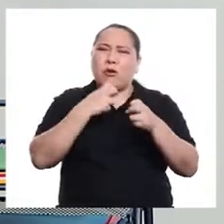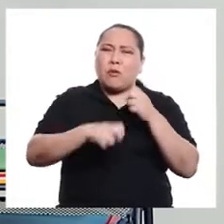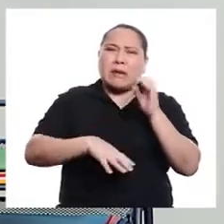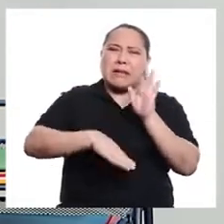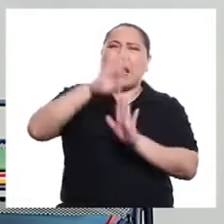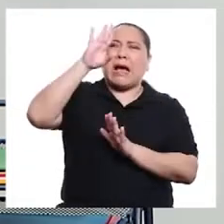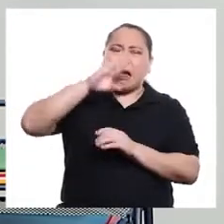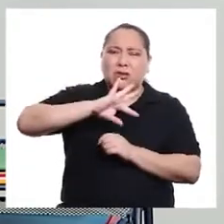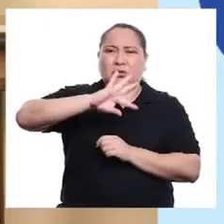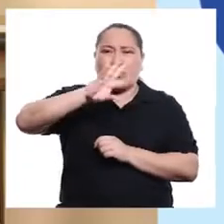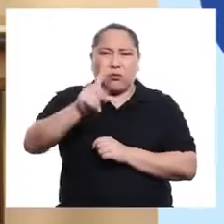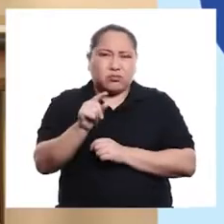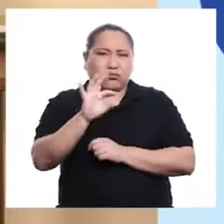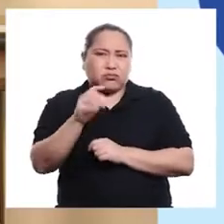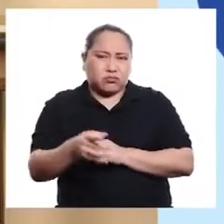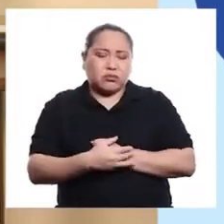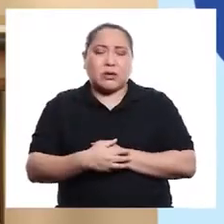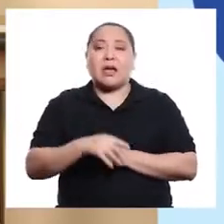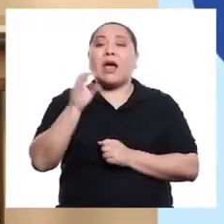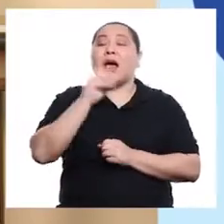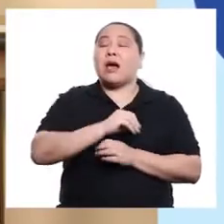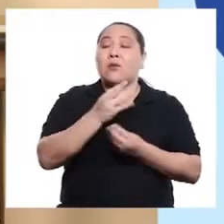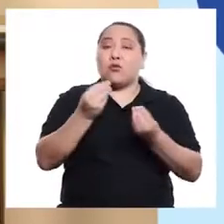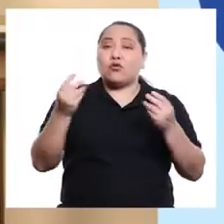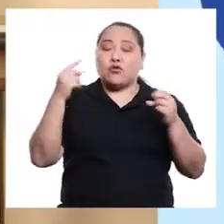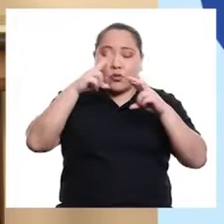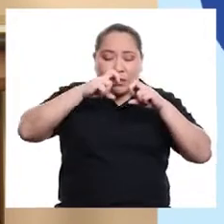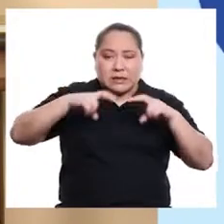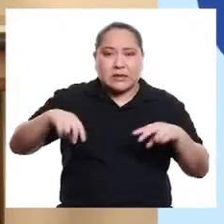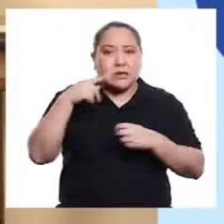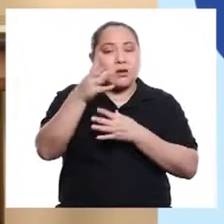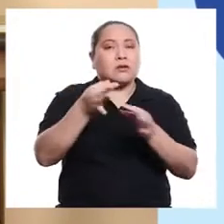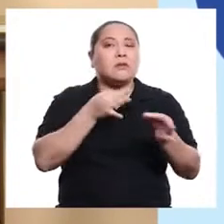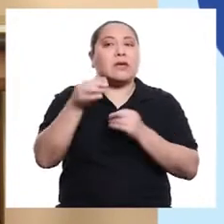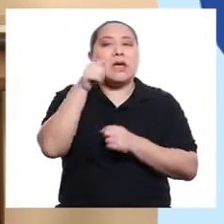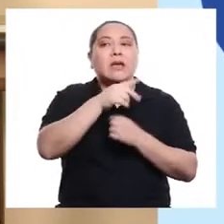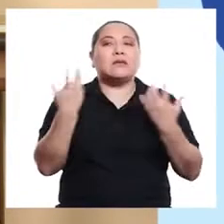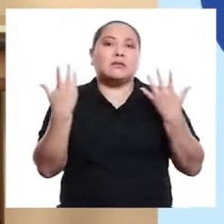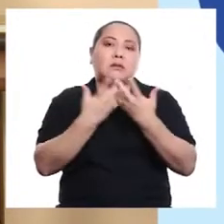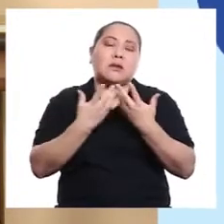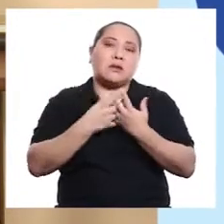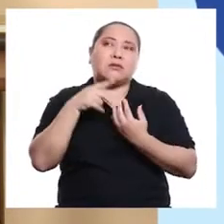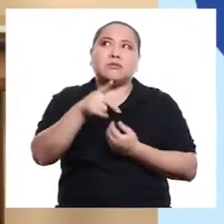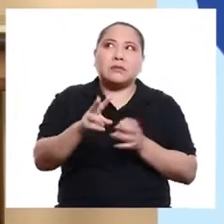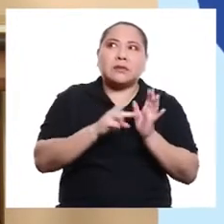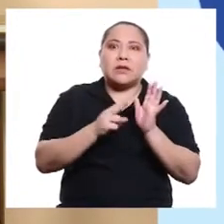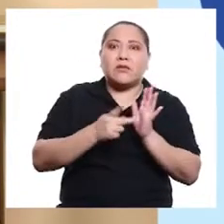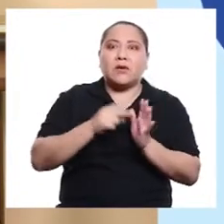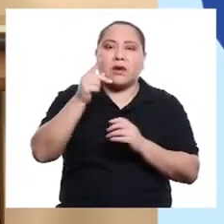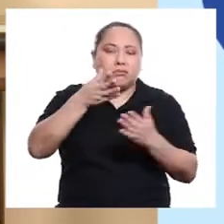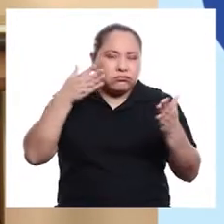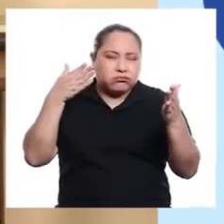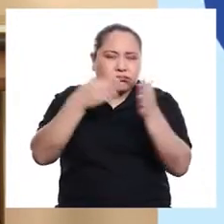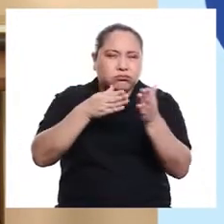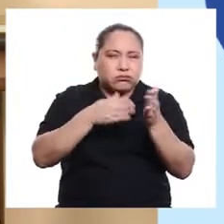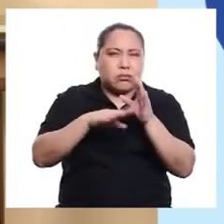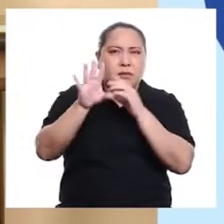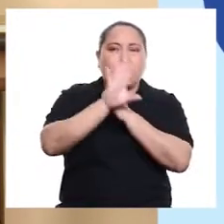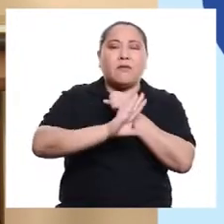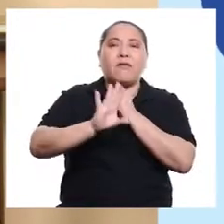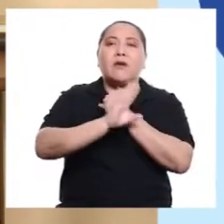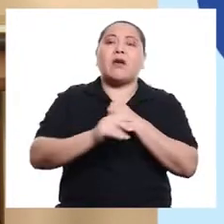nos puede contar al respecto? Pues hay muchos estudios que nos explican esa relación, es decir, el impacto de la seguridad